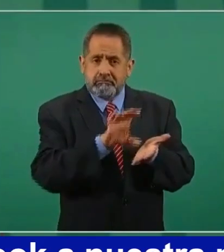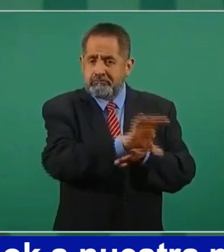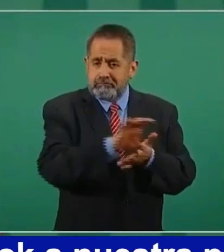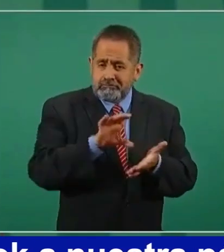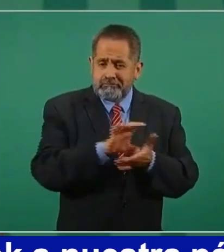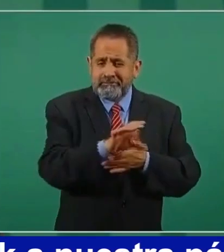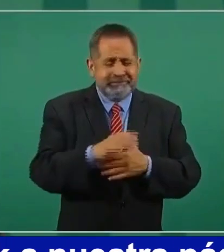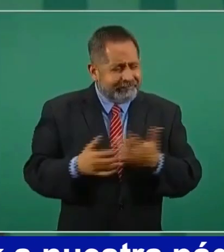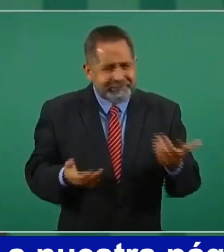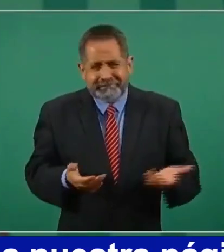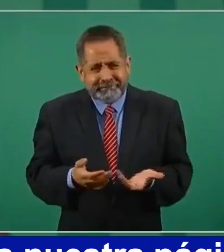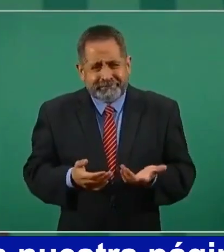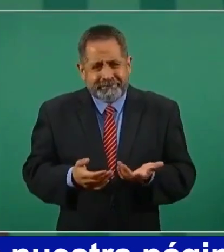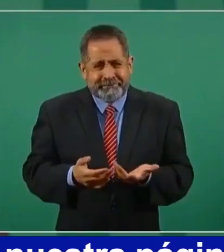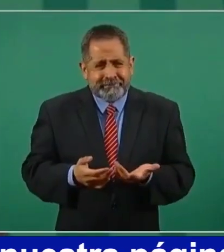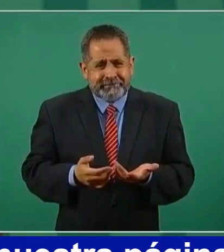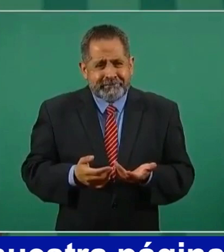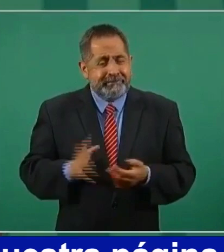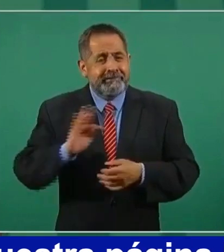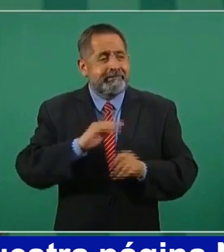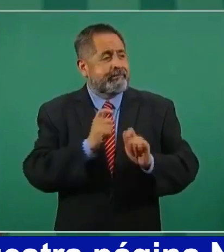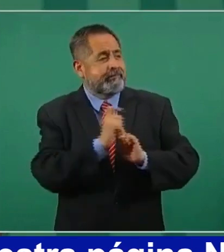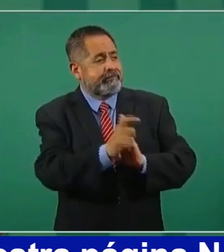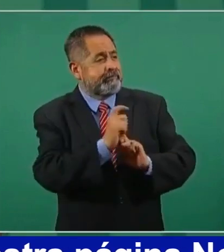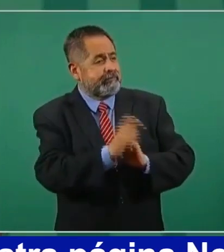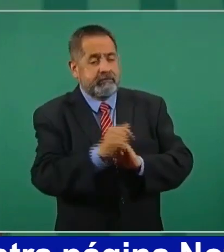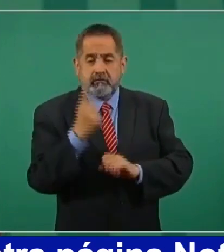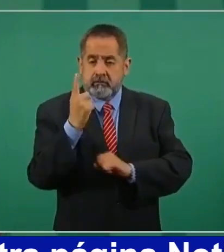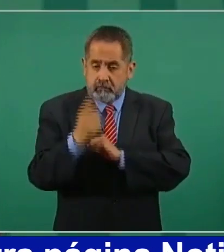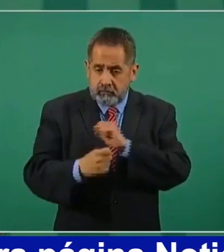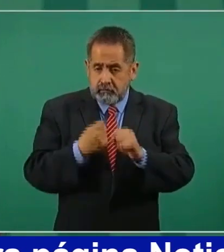y pagar anualmente